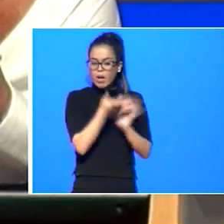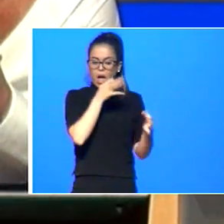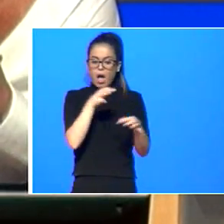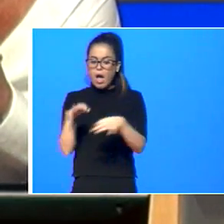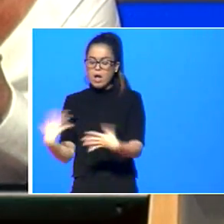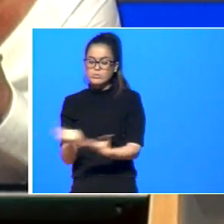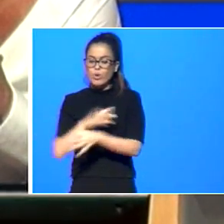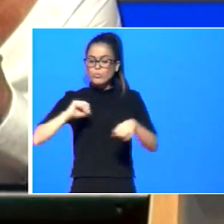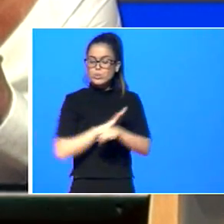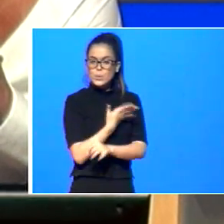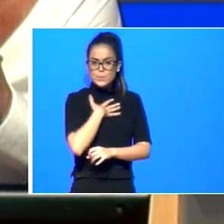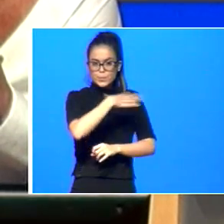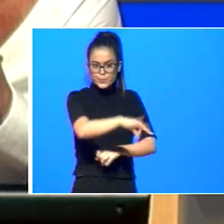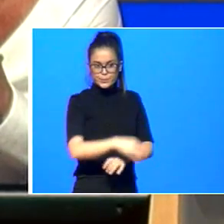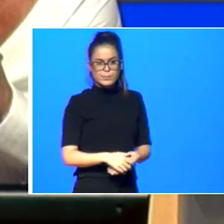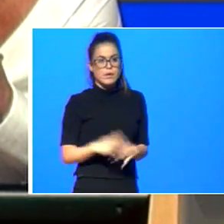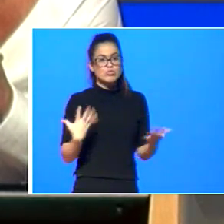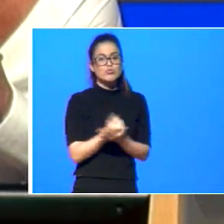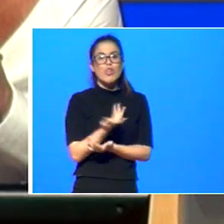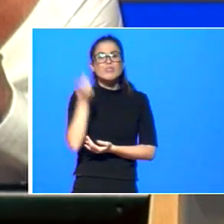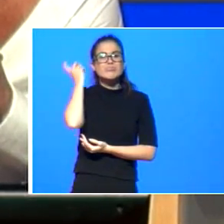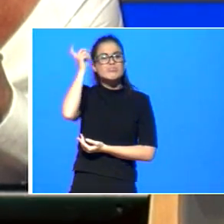horiek irakasliak izan. Bueno,